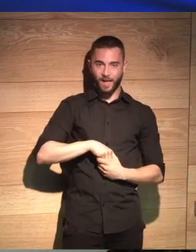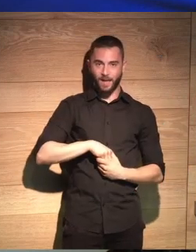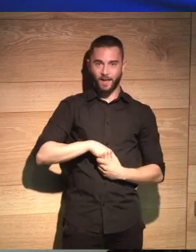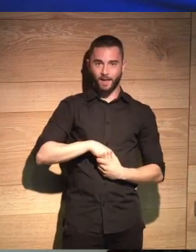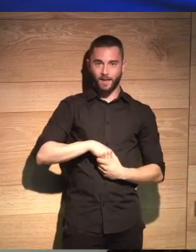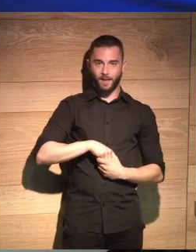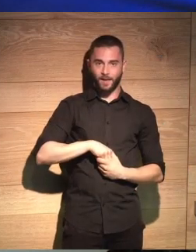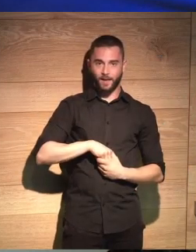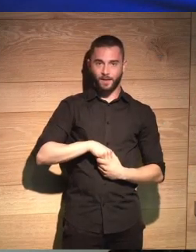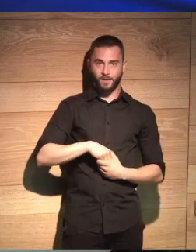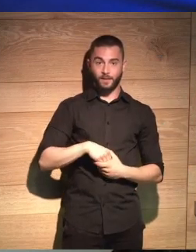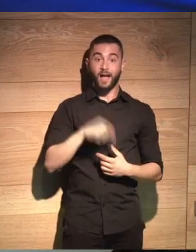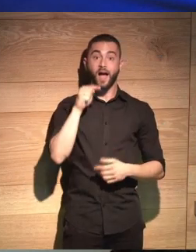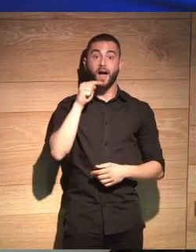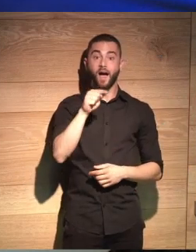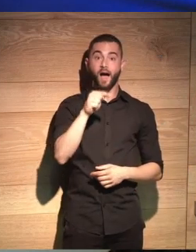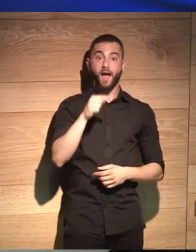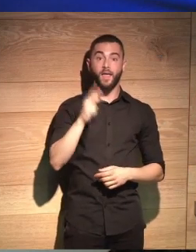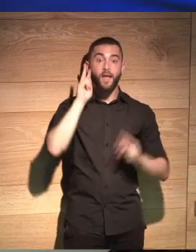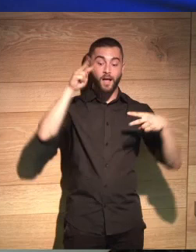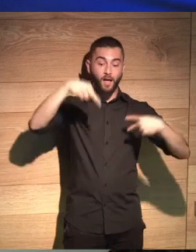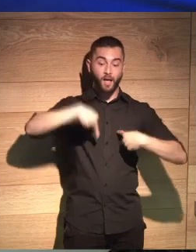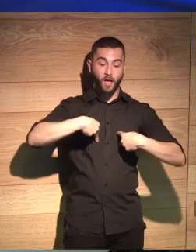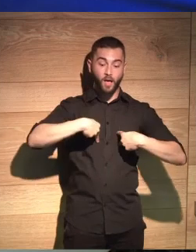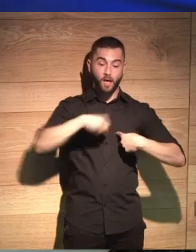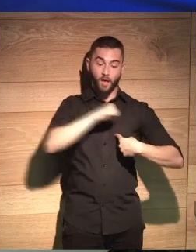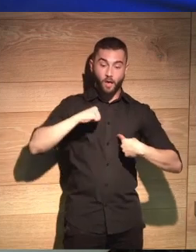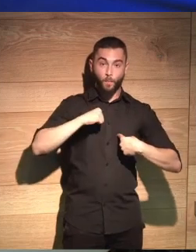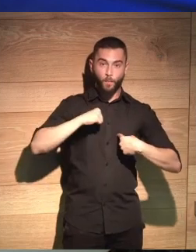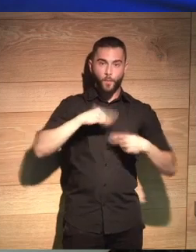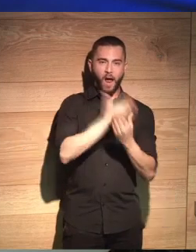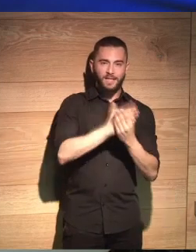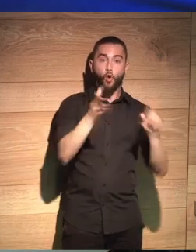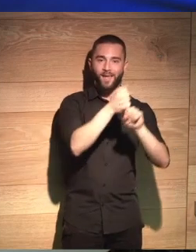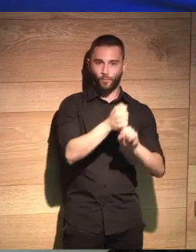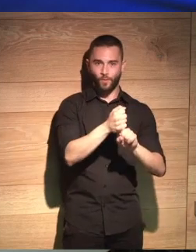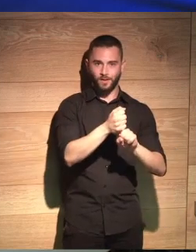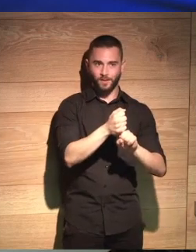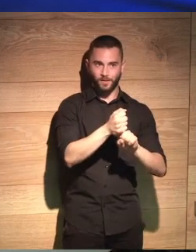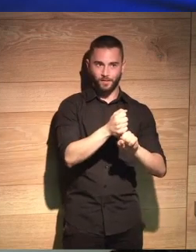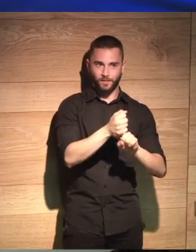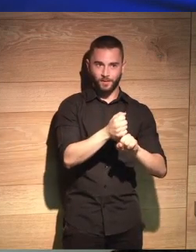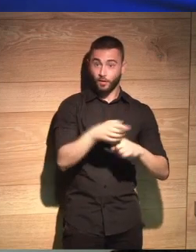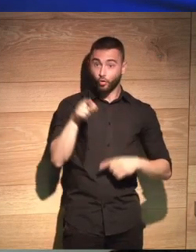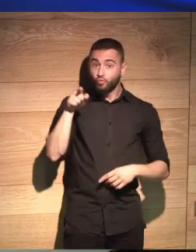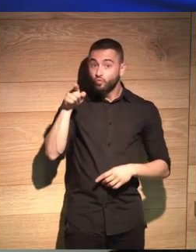era donde situaba, decía, los archivos de su propio ser. Esto encaja perfectamente con tu